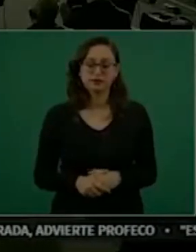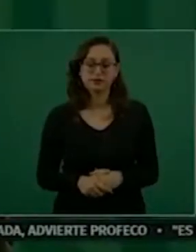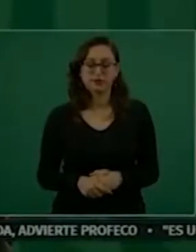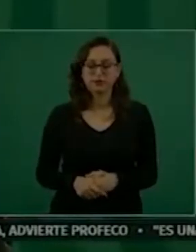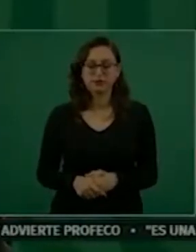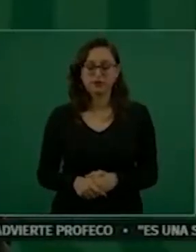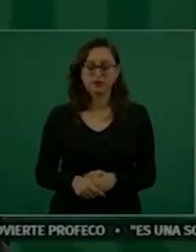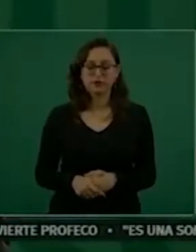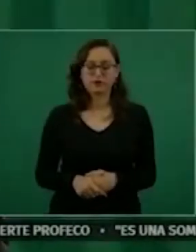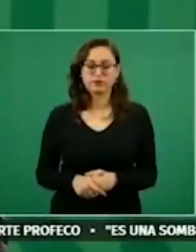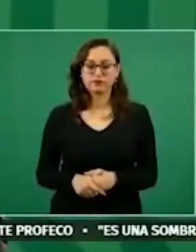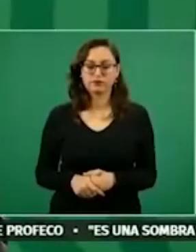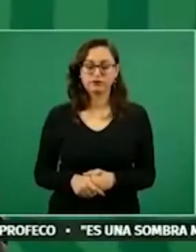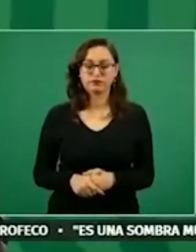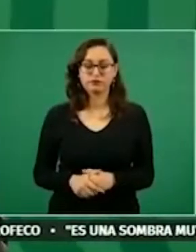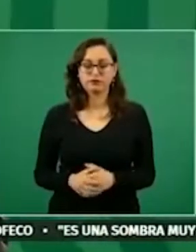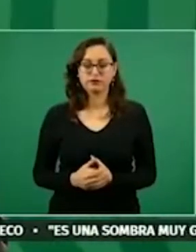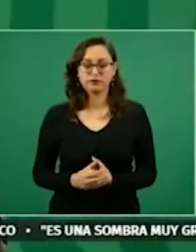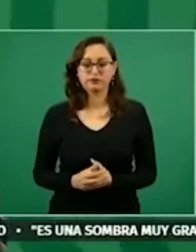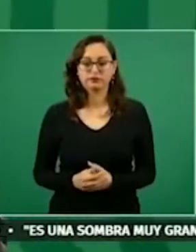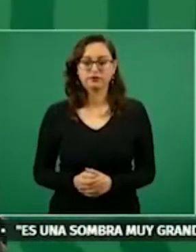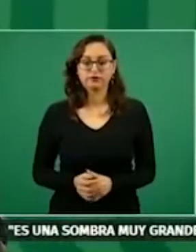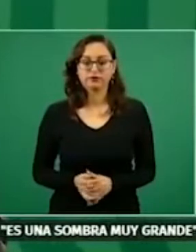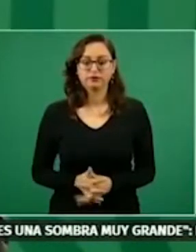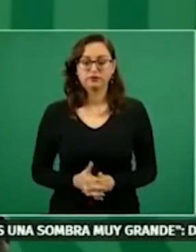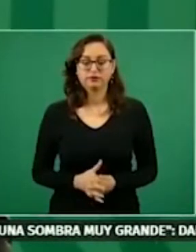que en